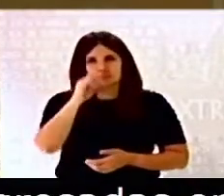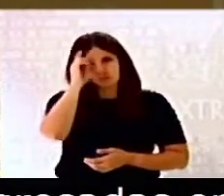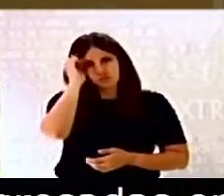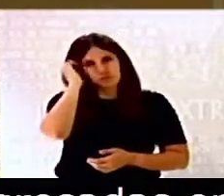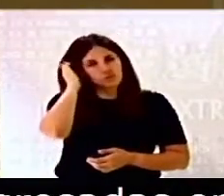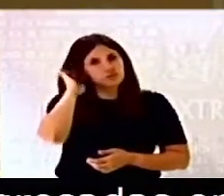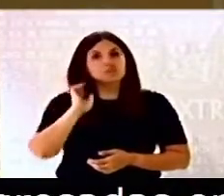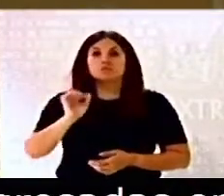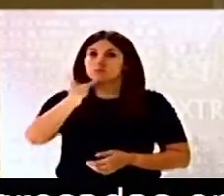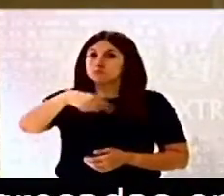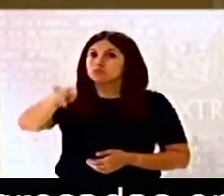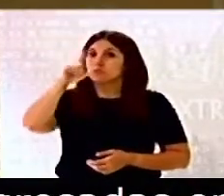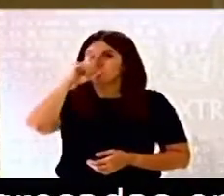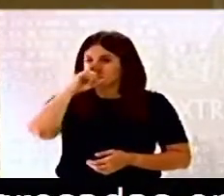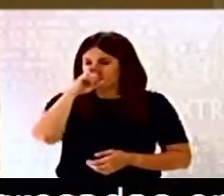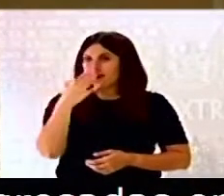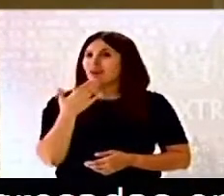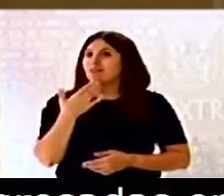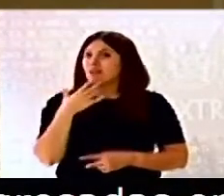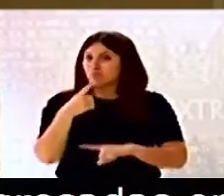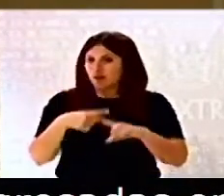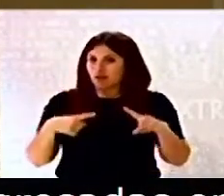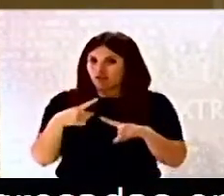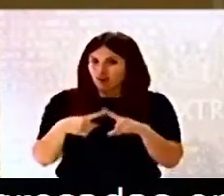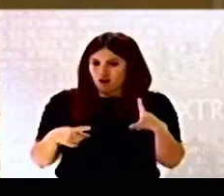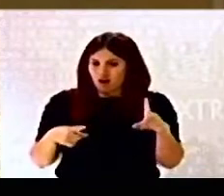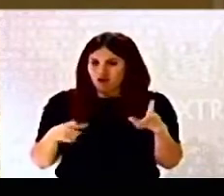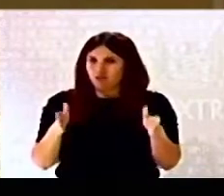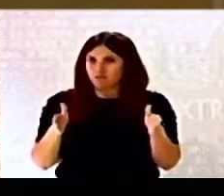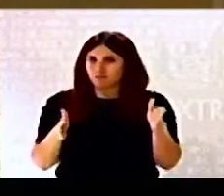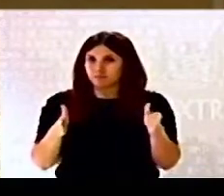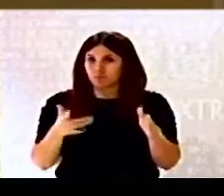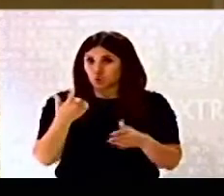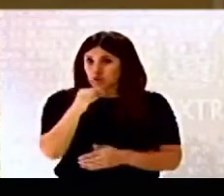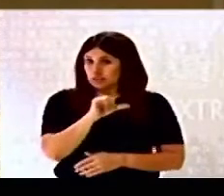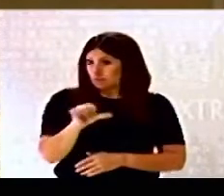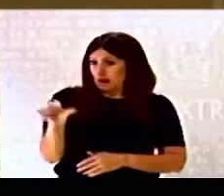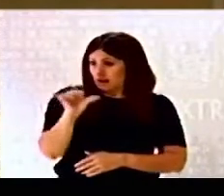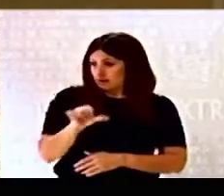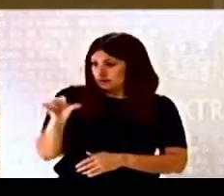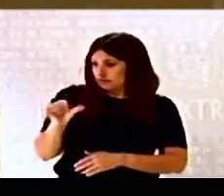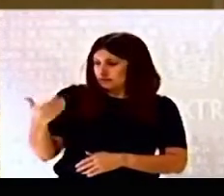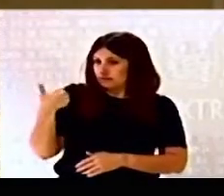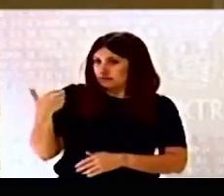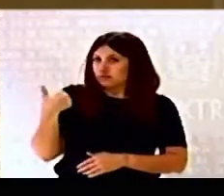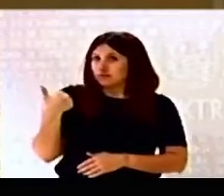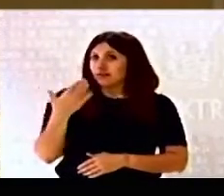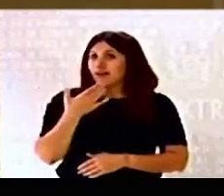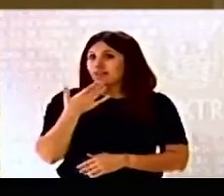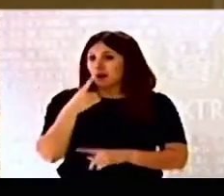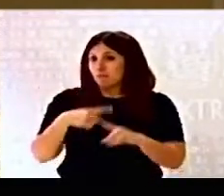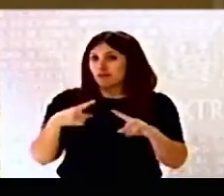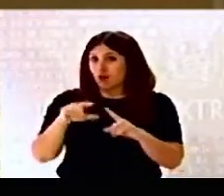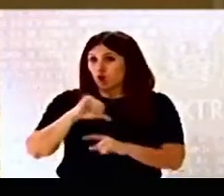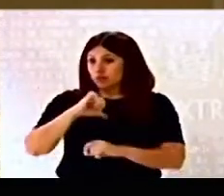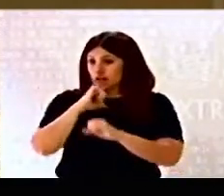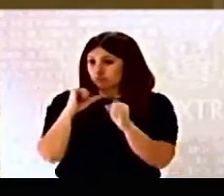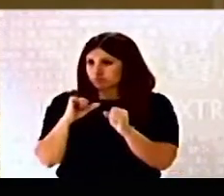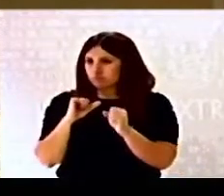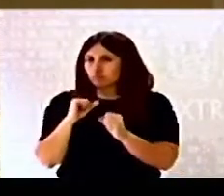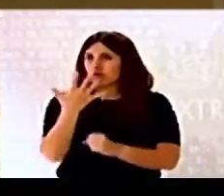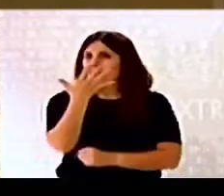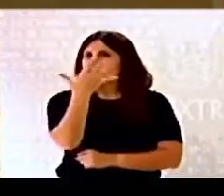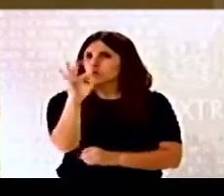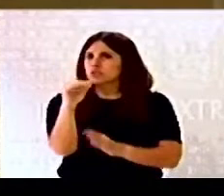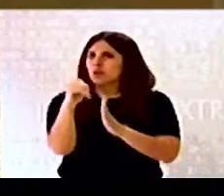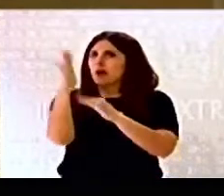Recuerden ustedes que la edad media, hace tan solo unas semanas, la edad media en el ingreso era superior a los 50